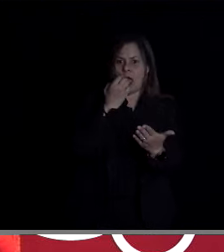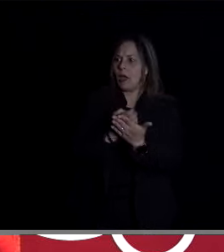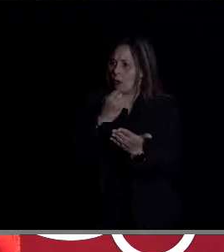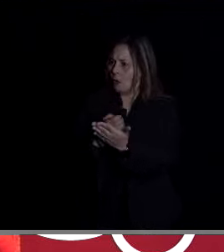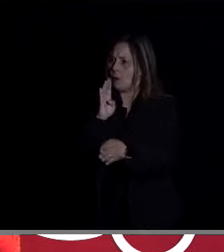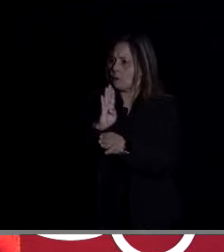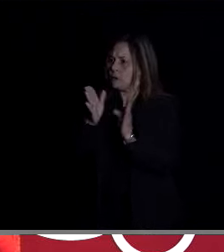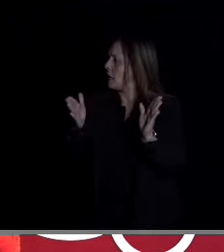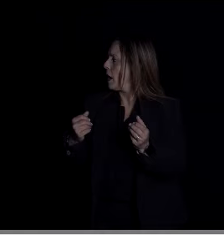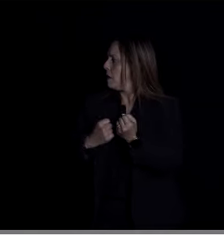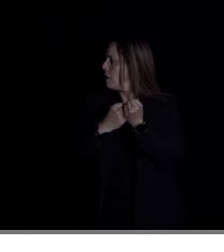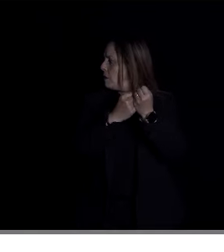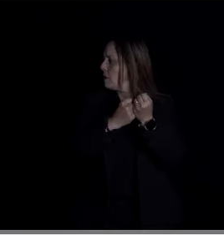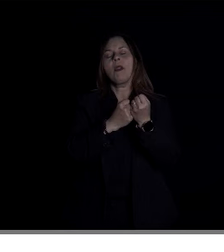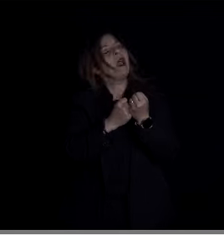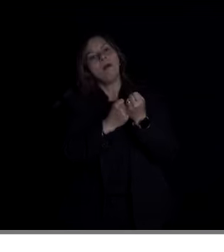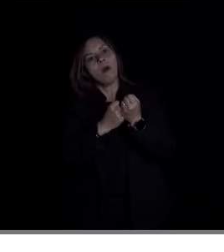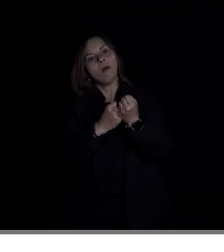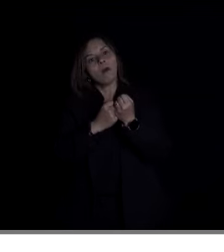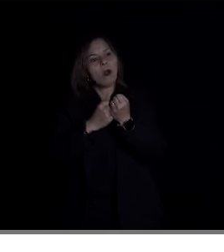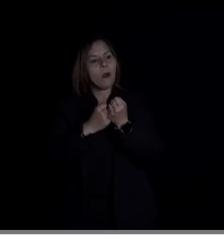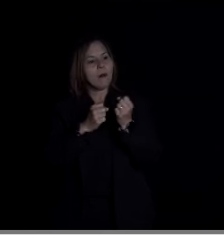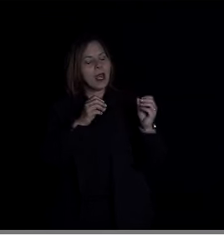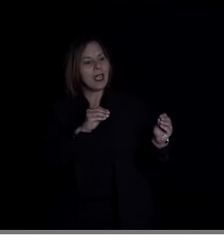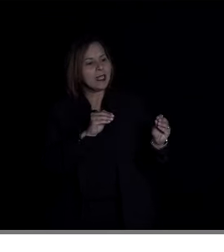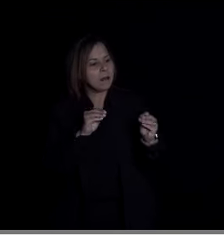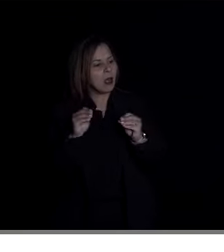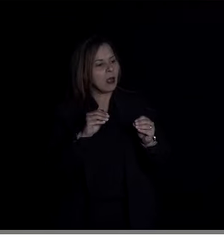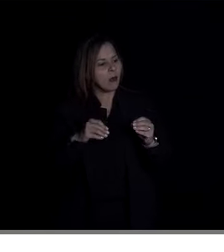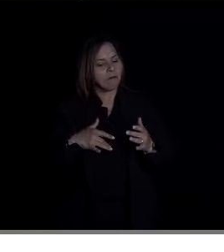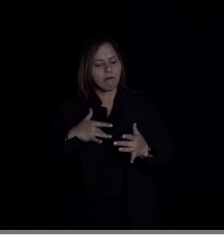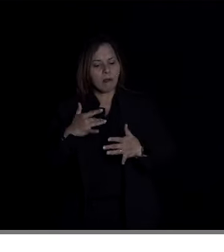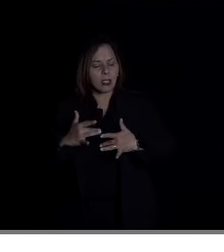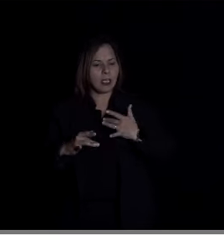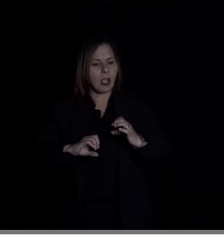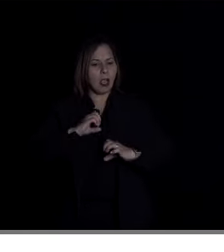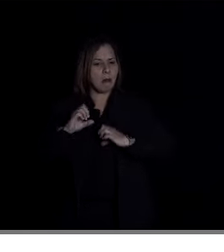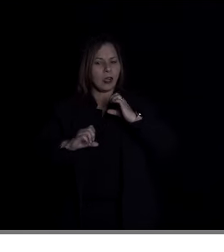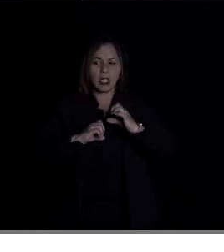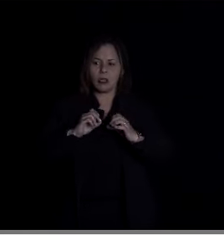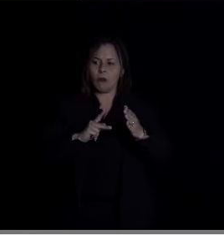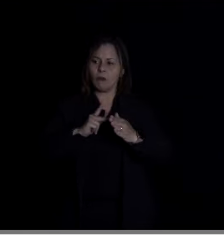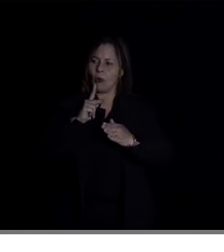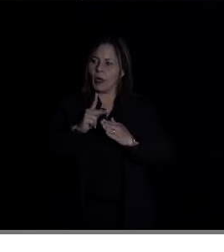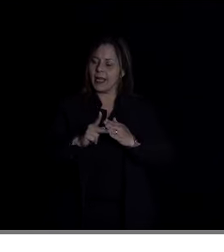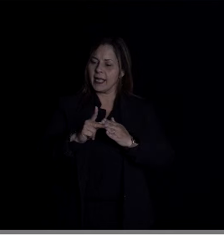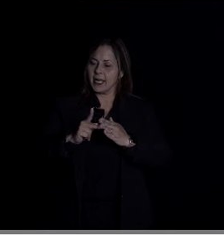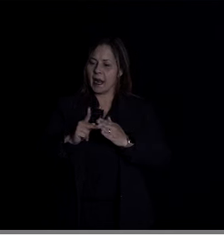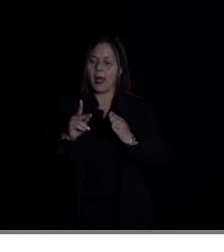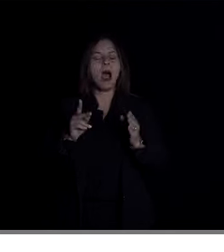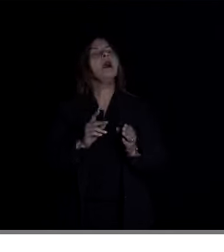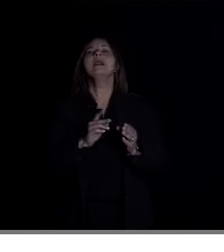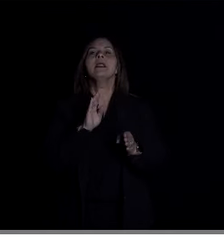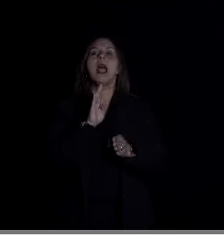Asimismo, apoyamos a nuestros comerciantes con talleres para el manejo de las emociones, programas del Small Business Administration,